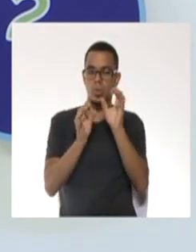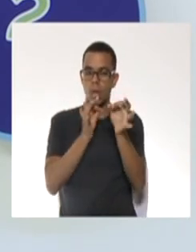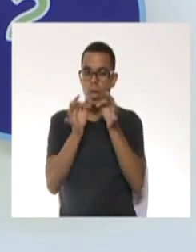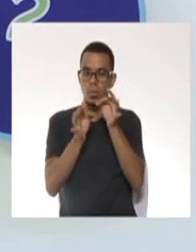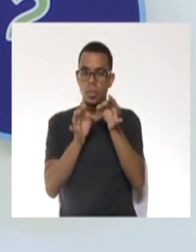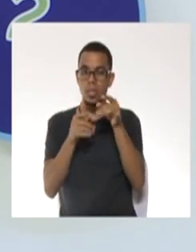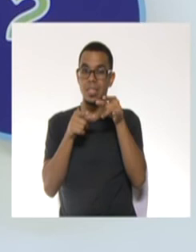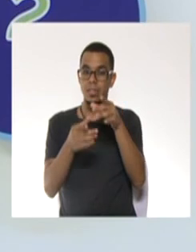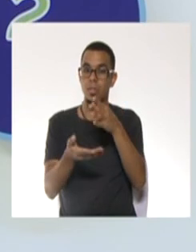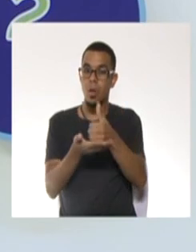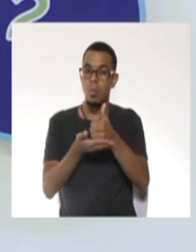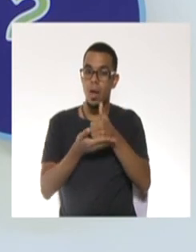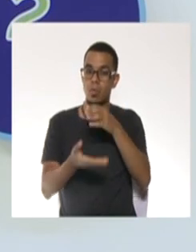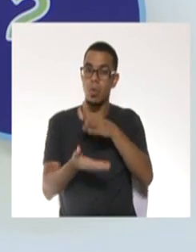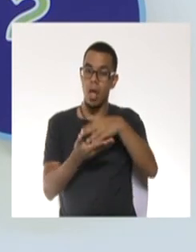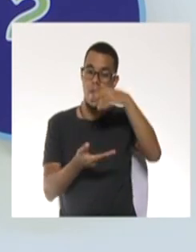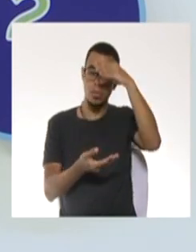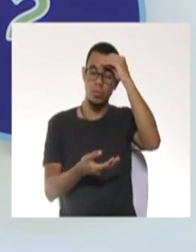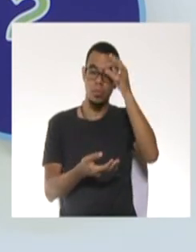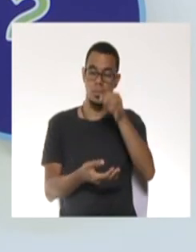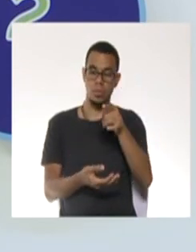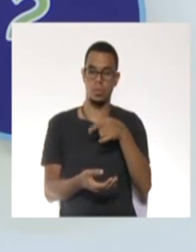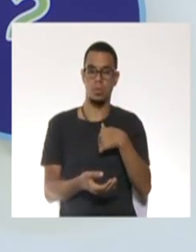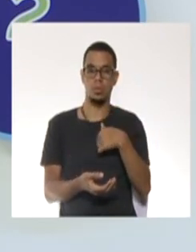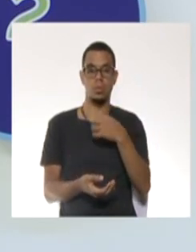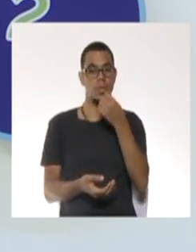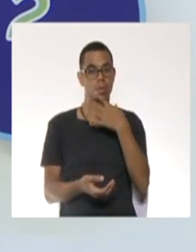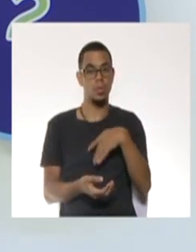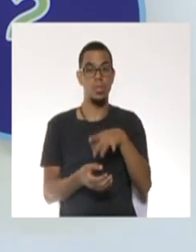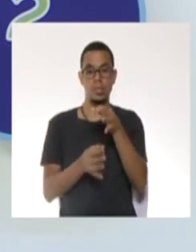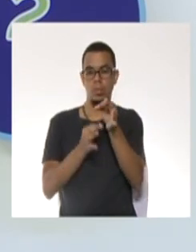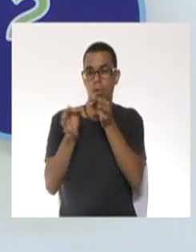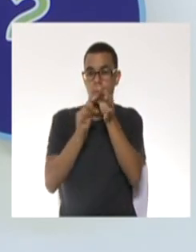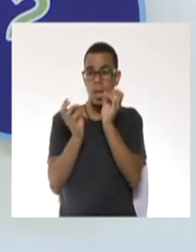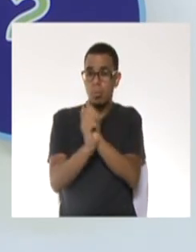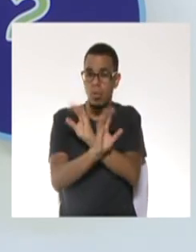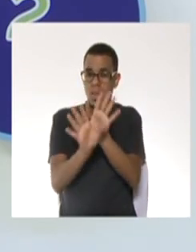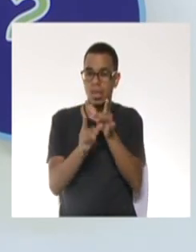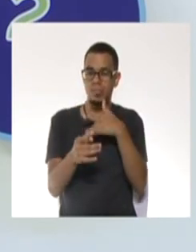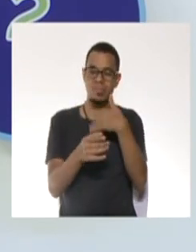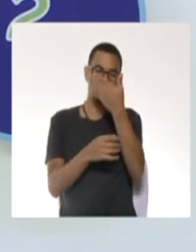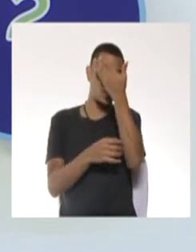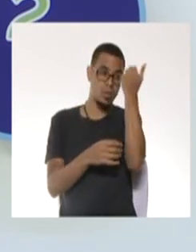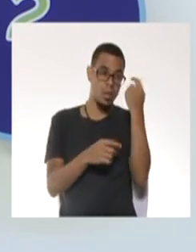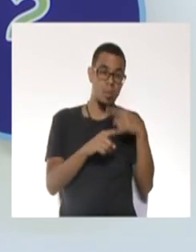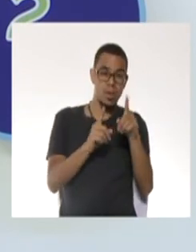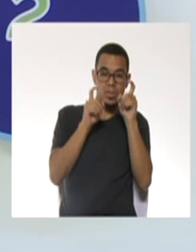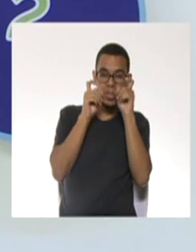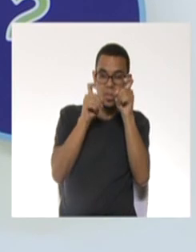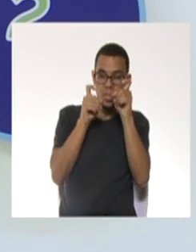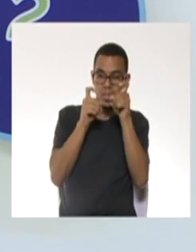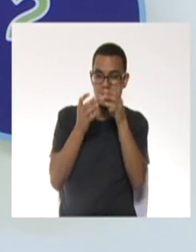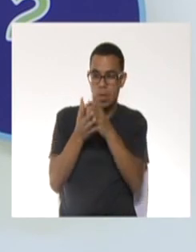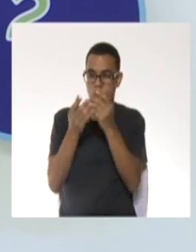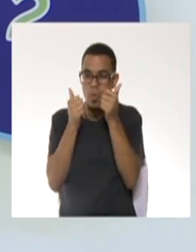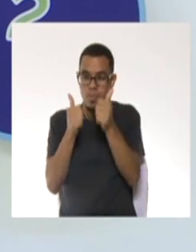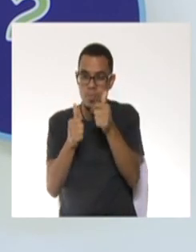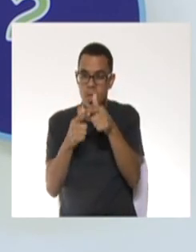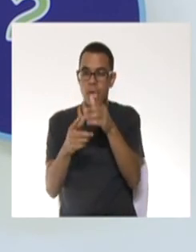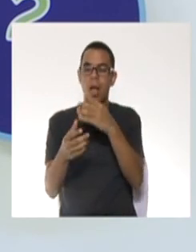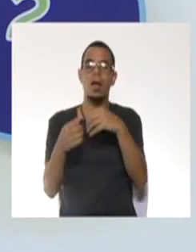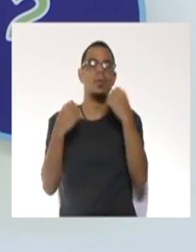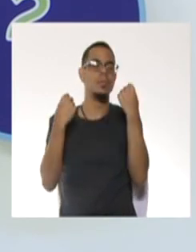sus conocimientos. Si lo decimos, pueden olvidarlo. Si lo enseñamos, pueden recordarlo. Pero si